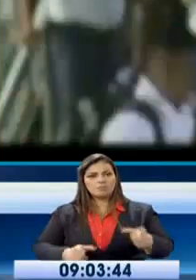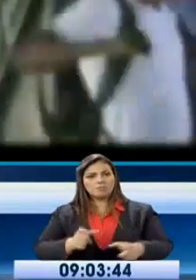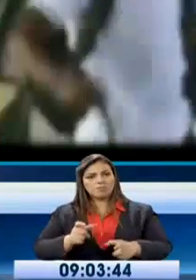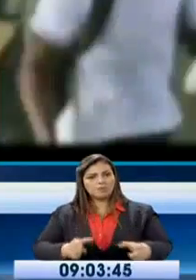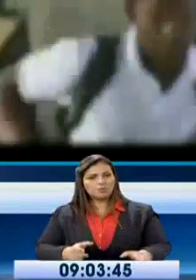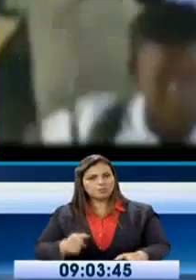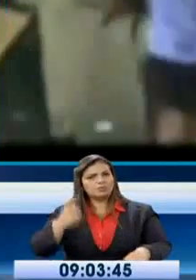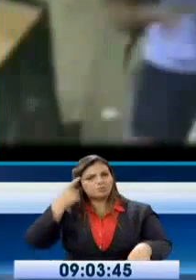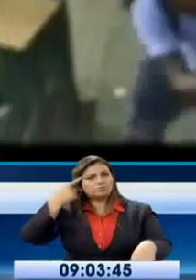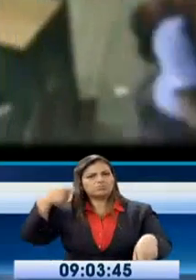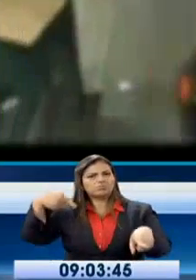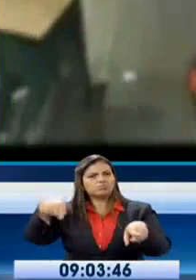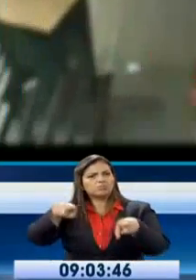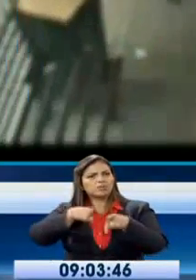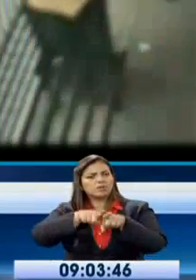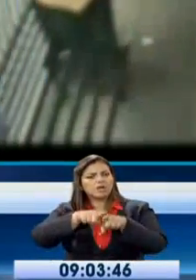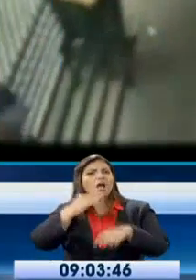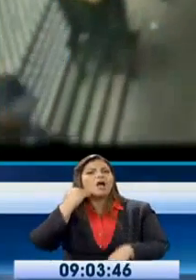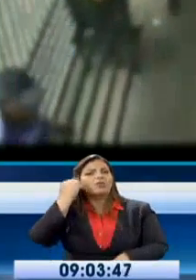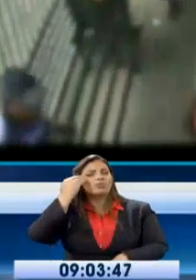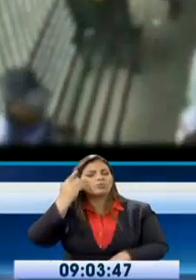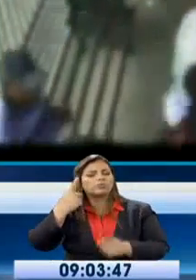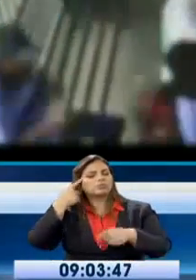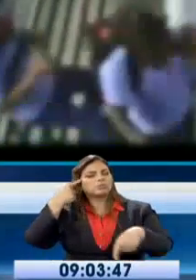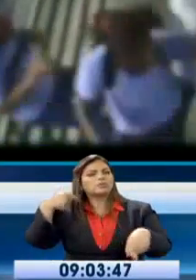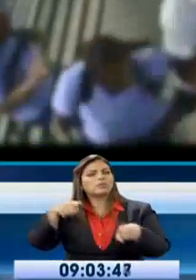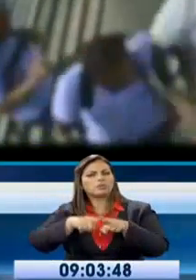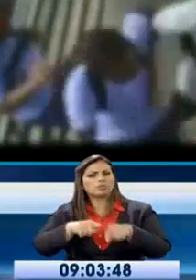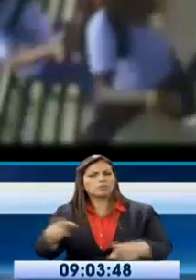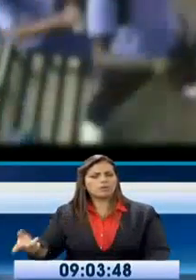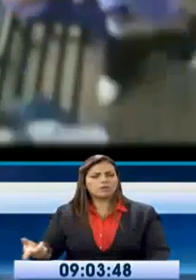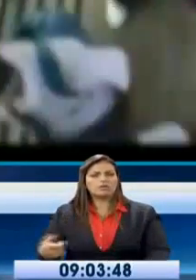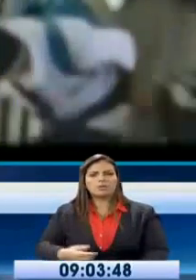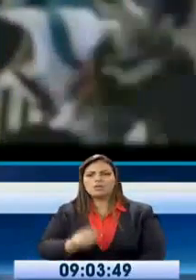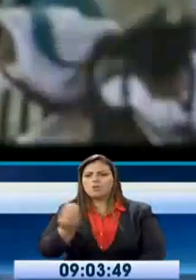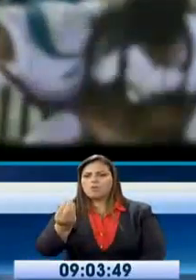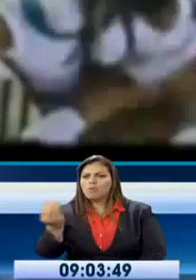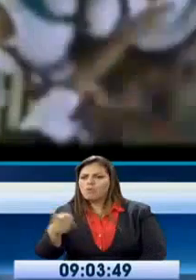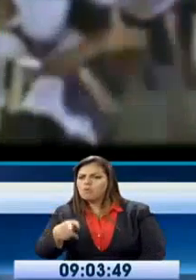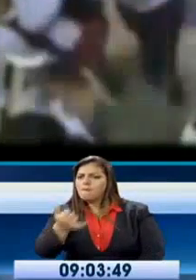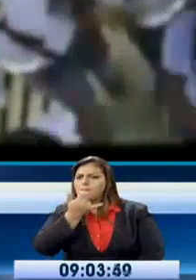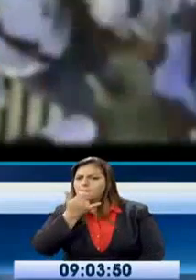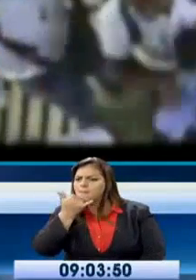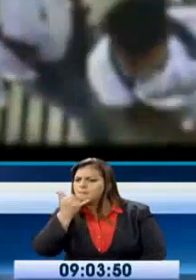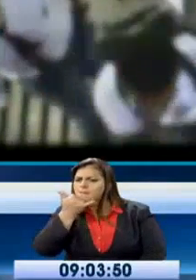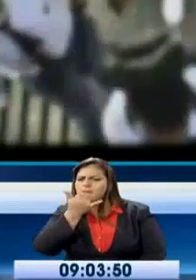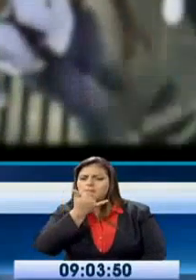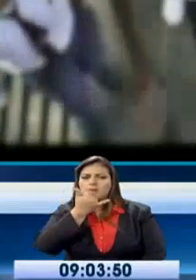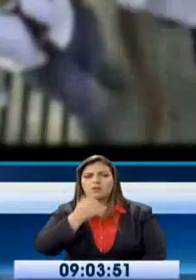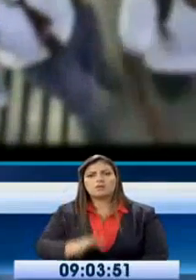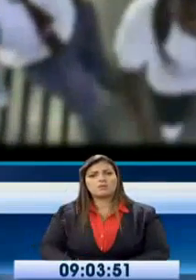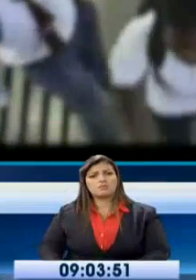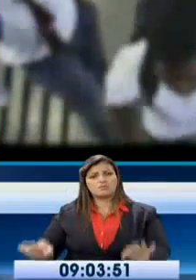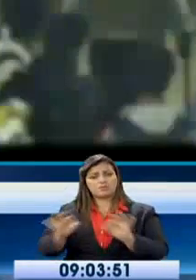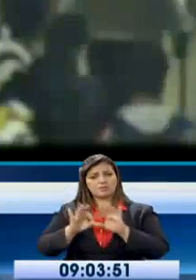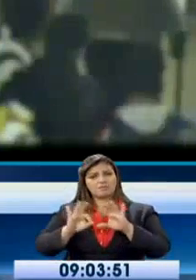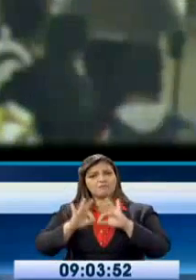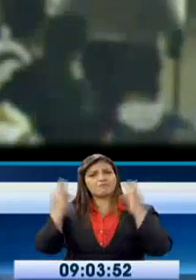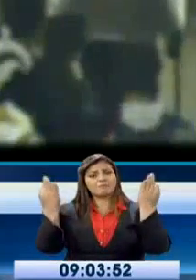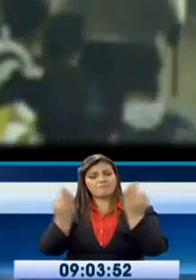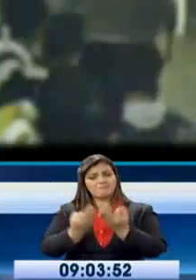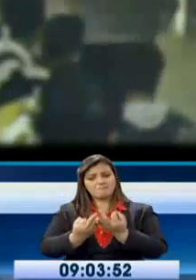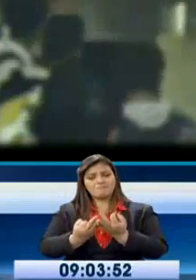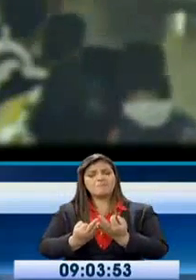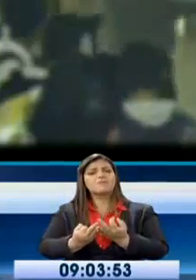En que aquí lo que tiene que ver, lo más importante es la educación que se recibe en casa. Vemos cómo ya empieza a aumentar el